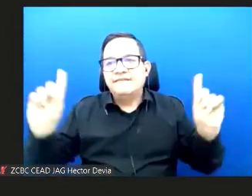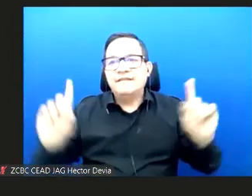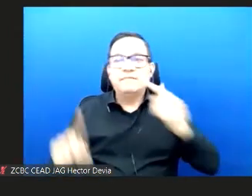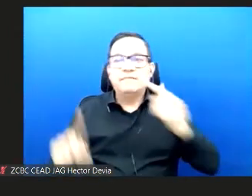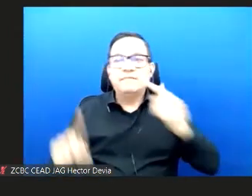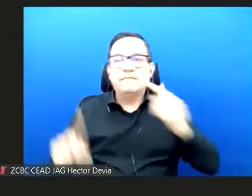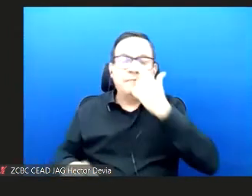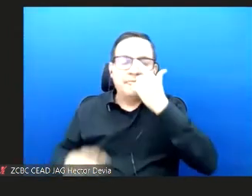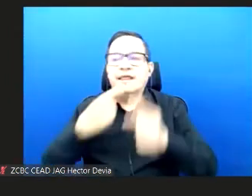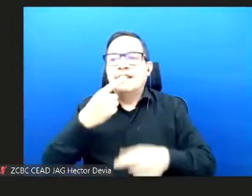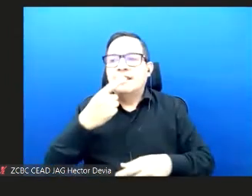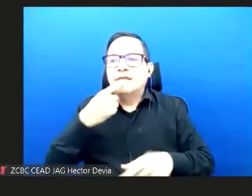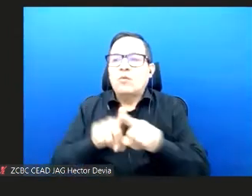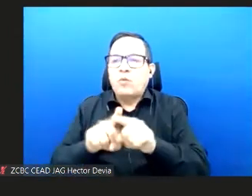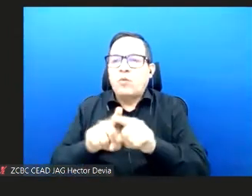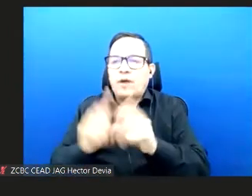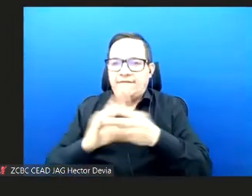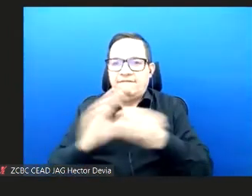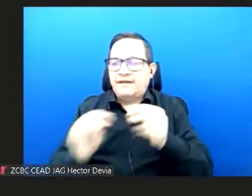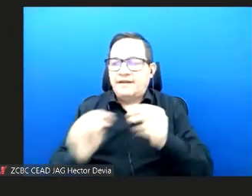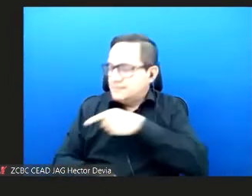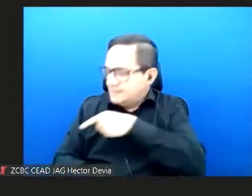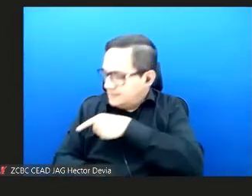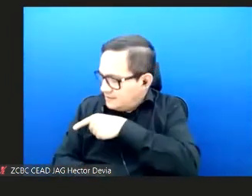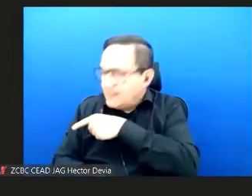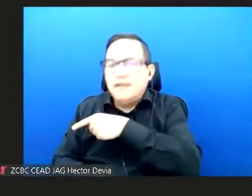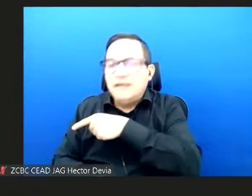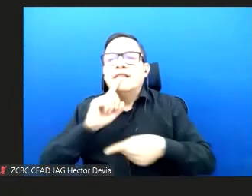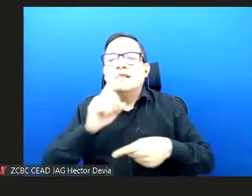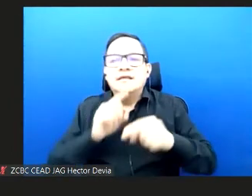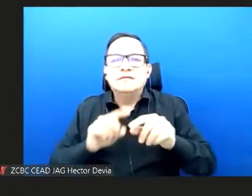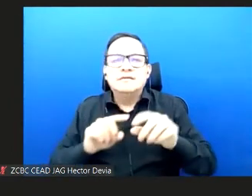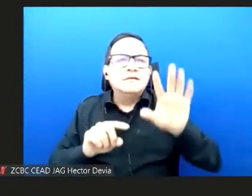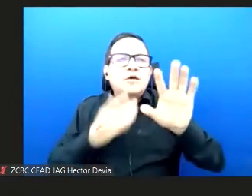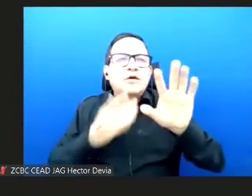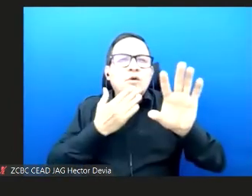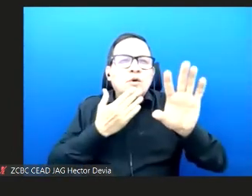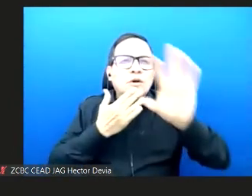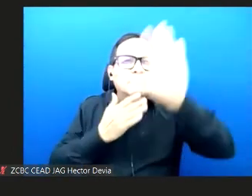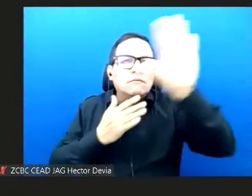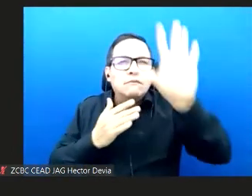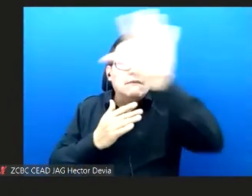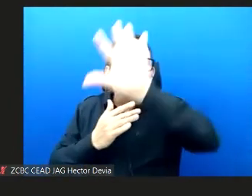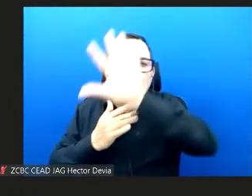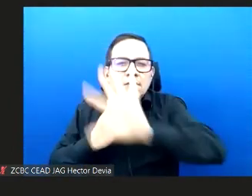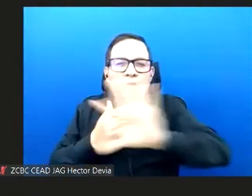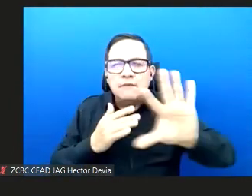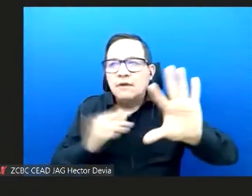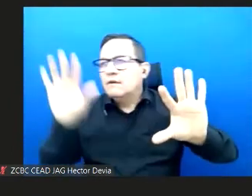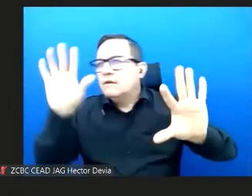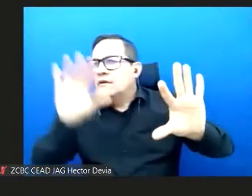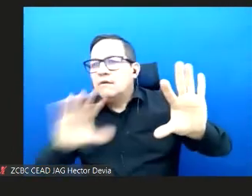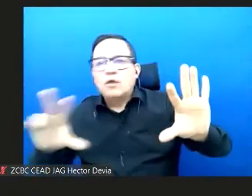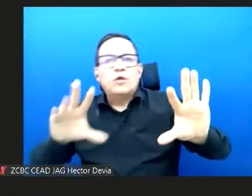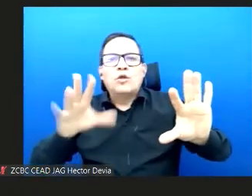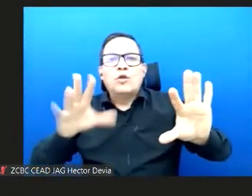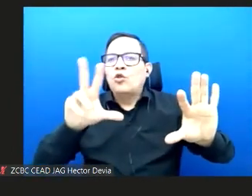podemos decir que como no son iguales esas regiones sombreadas, podemos decir que no hay